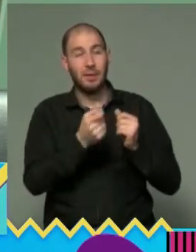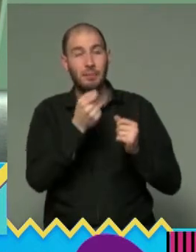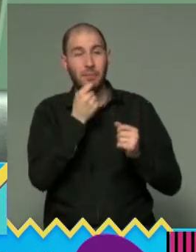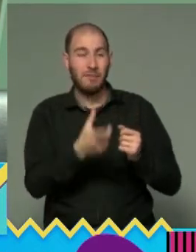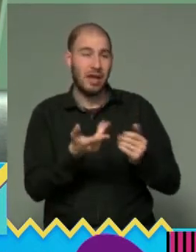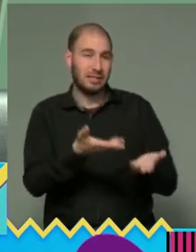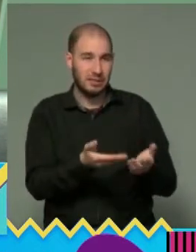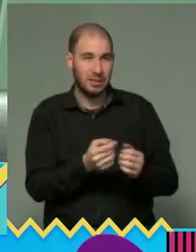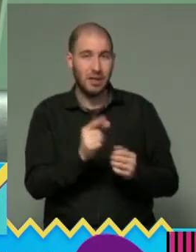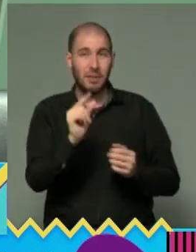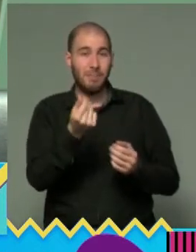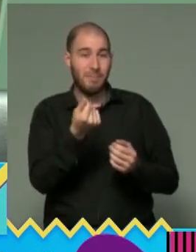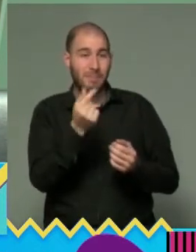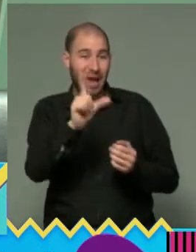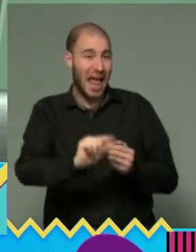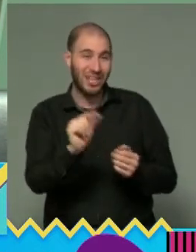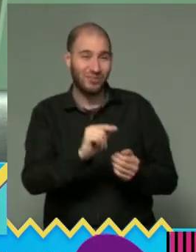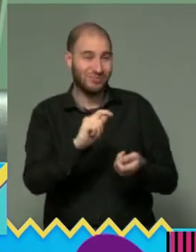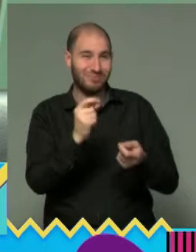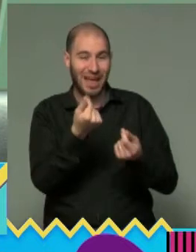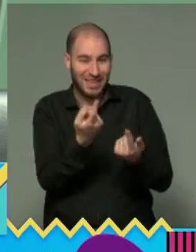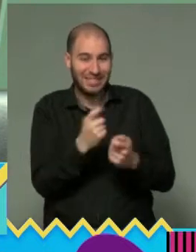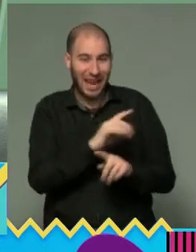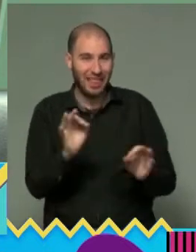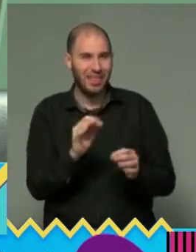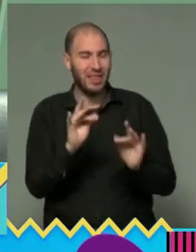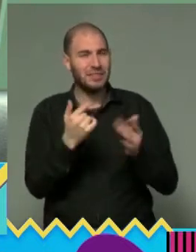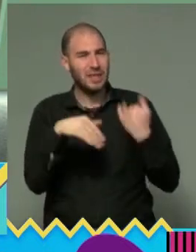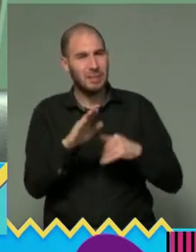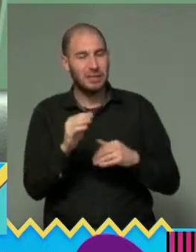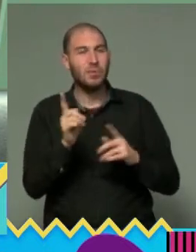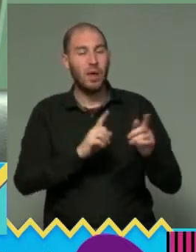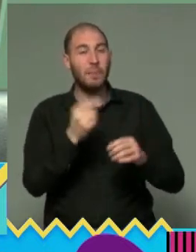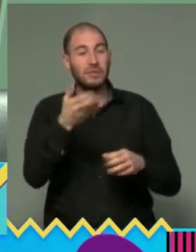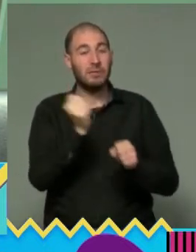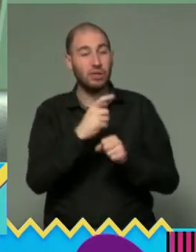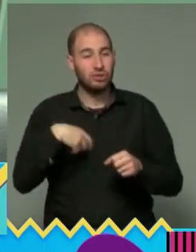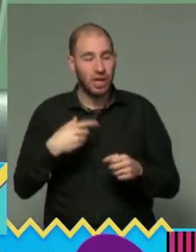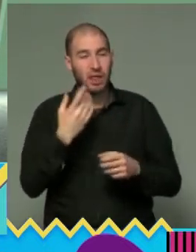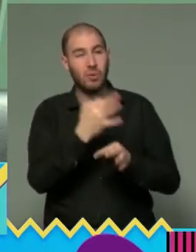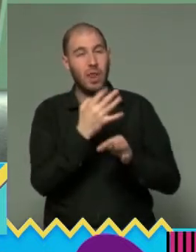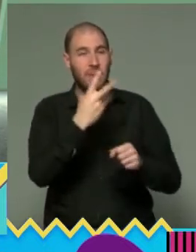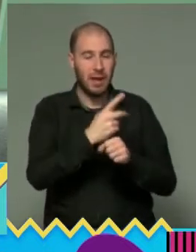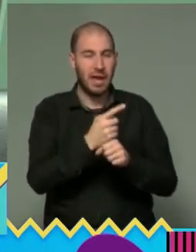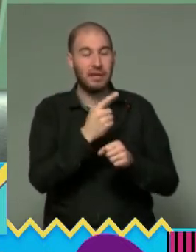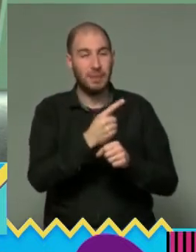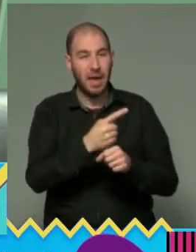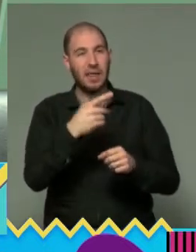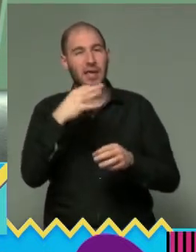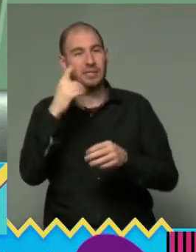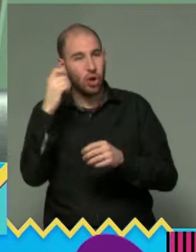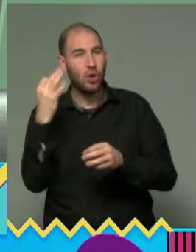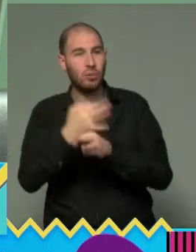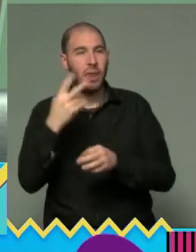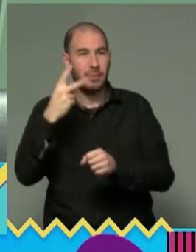cosas como son. Sí. No cuesta nada modificar el código de faltas. Lo que cuesta es agarrar y poner trabajadores sociales en las escuelas primarias, psicólogos en las escuelas